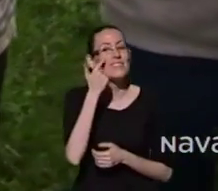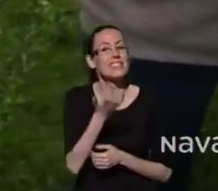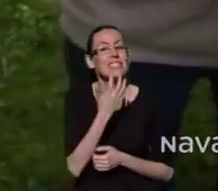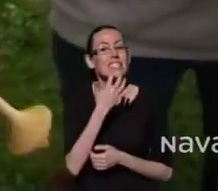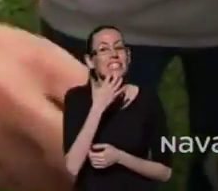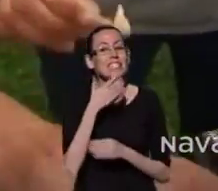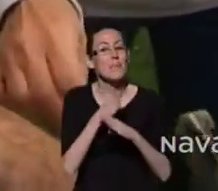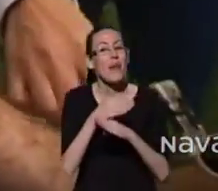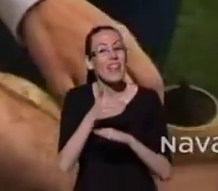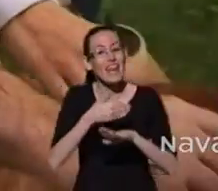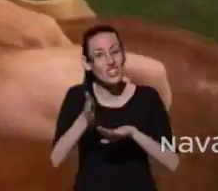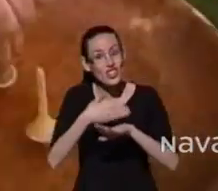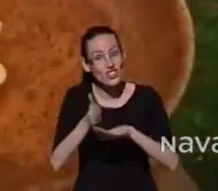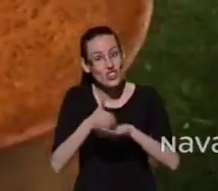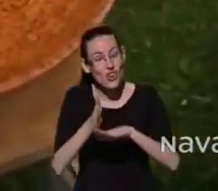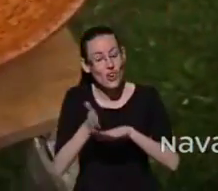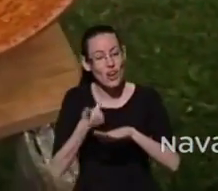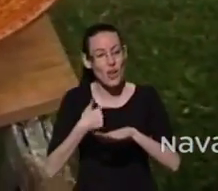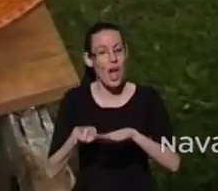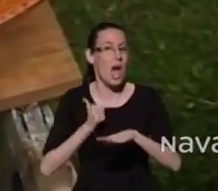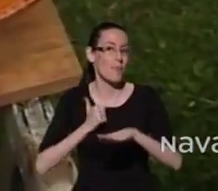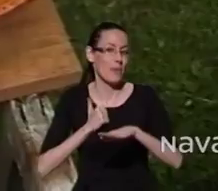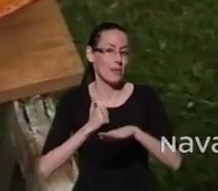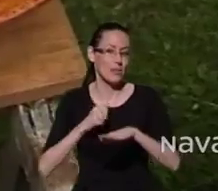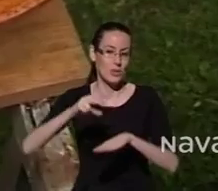sobran, pues los aprovecho.